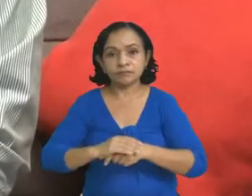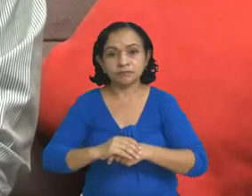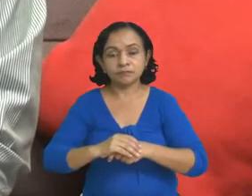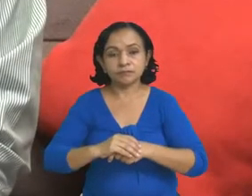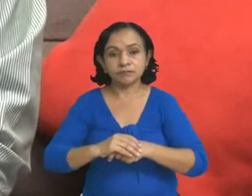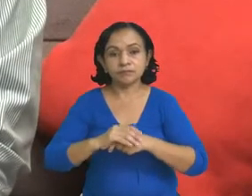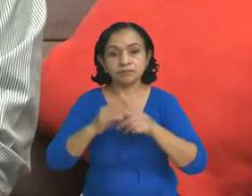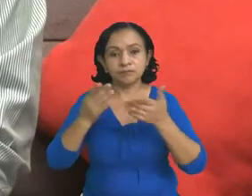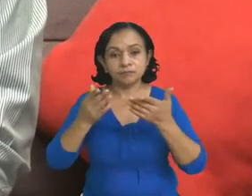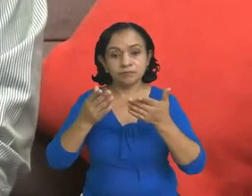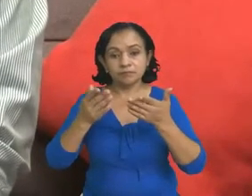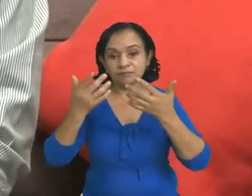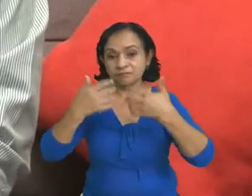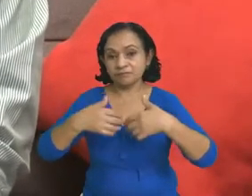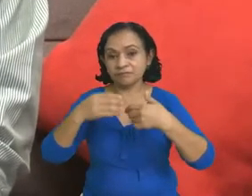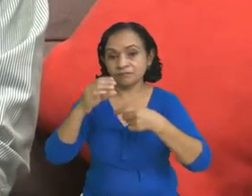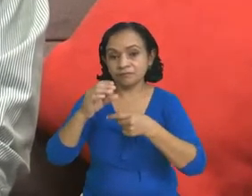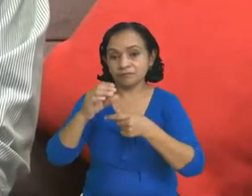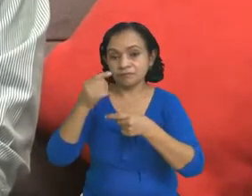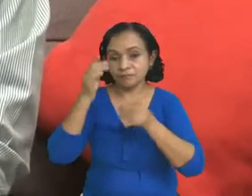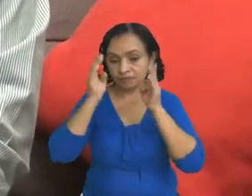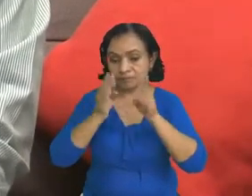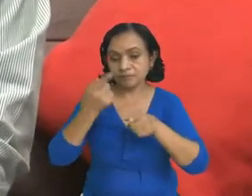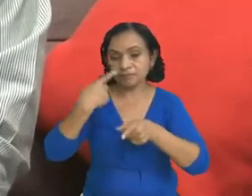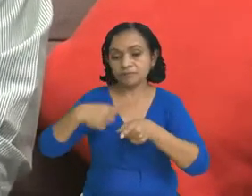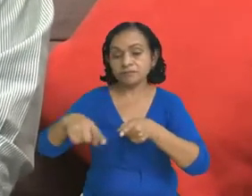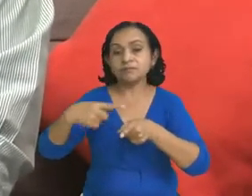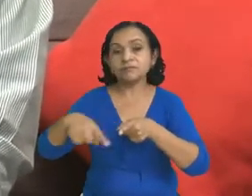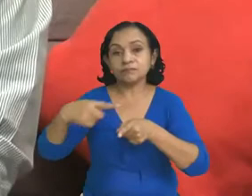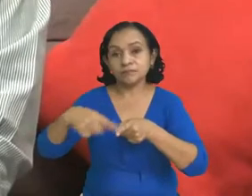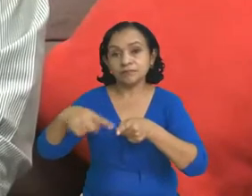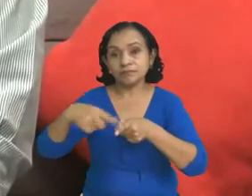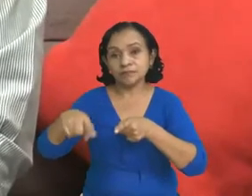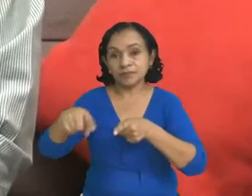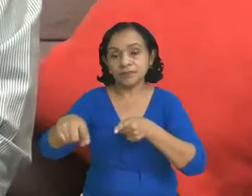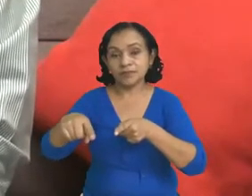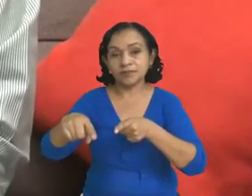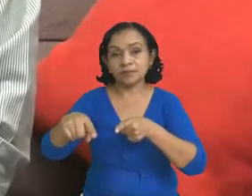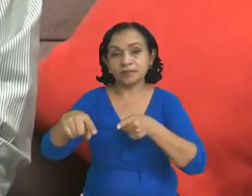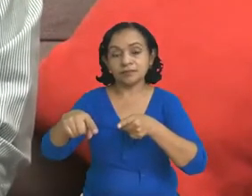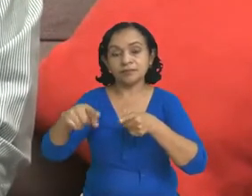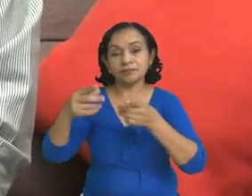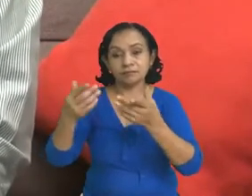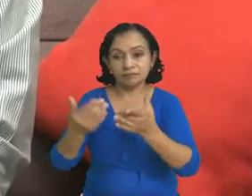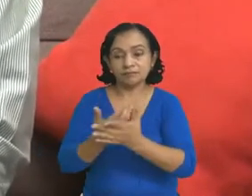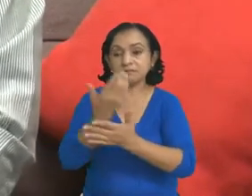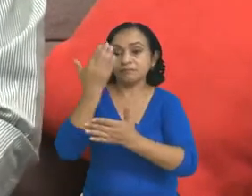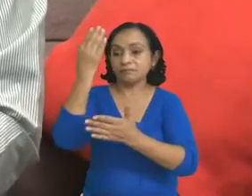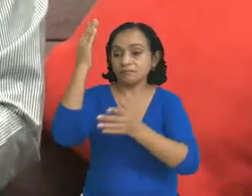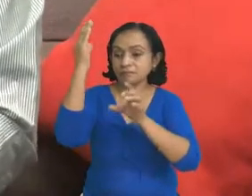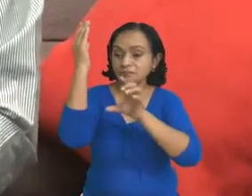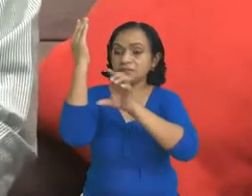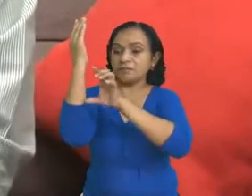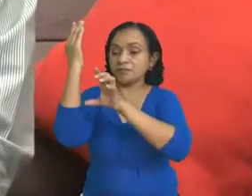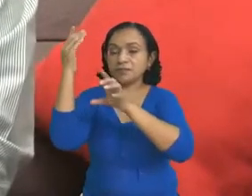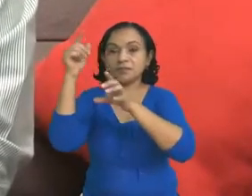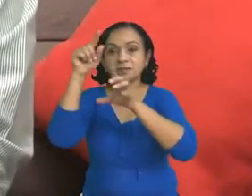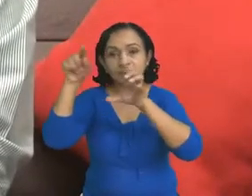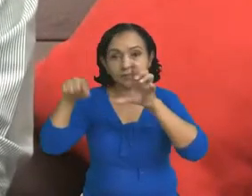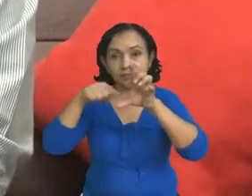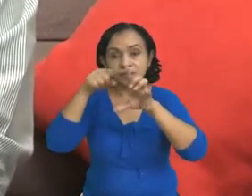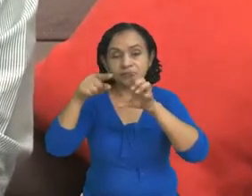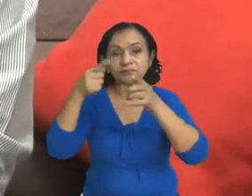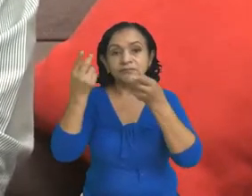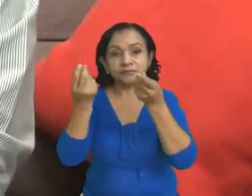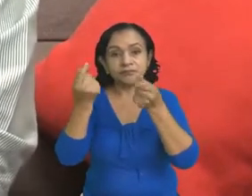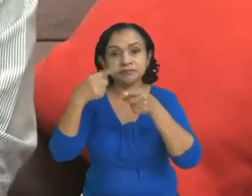la empresa cubre, pues, nuestro gobierno cubre y paga a la distribuidora el servicio de instalación del medidor, pues, o sea, es un costo